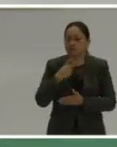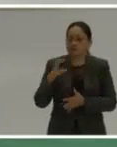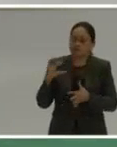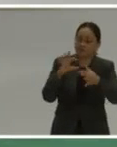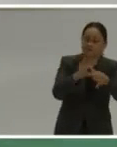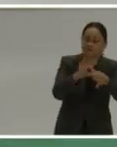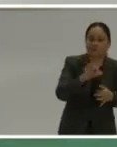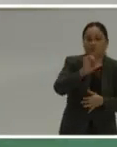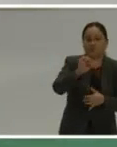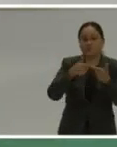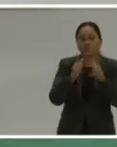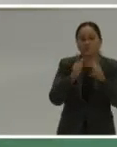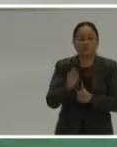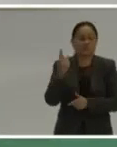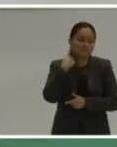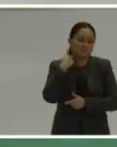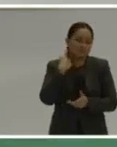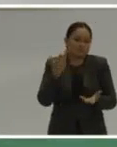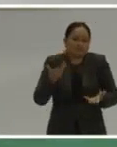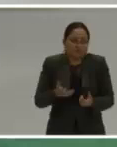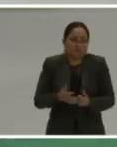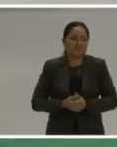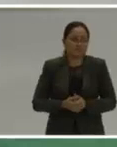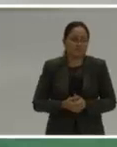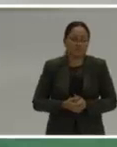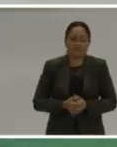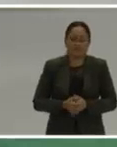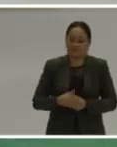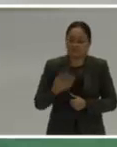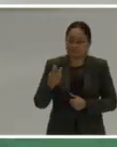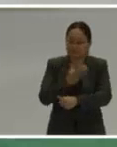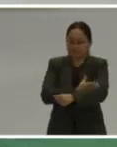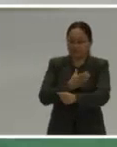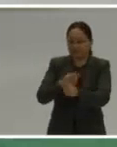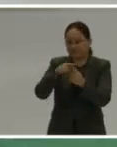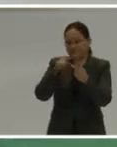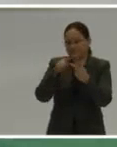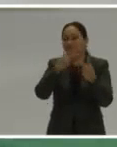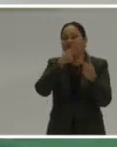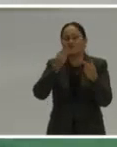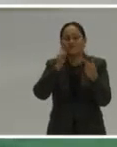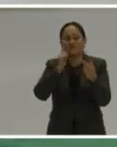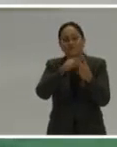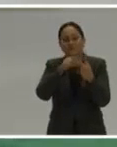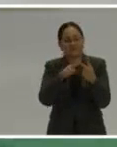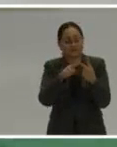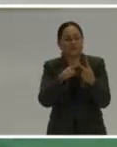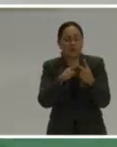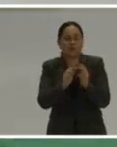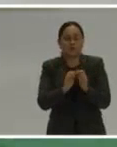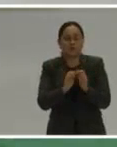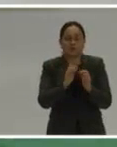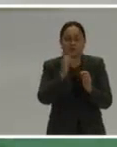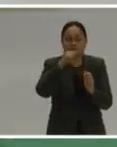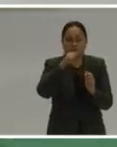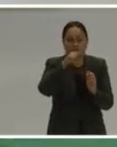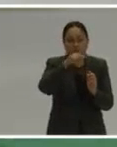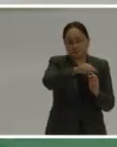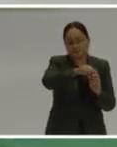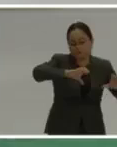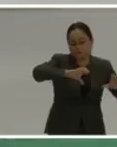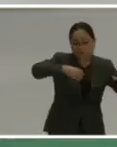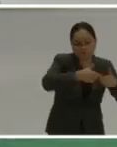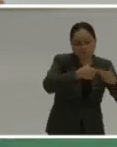político, préstamo de siglas. Entonces, este compañero y esta compañera se debe al partido, ya no se debe a la